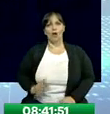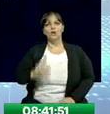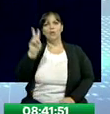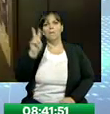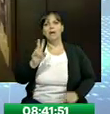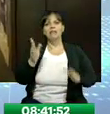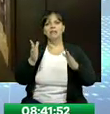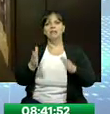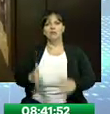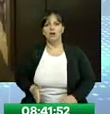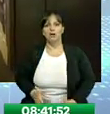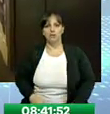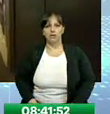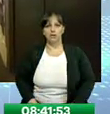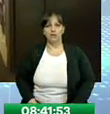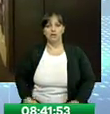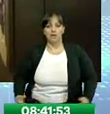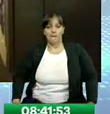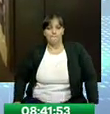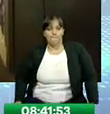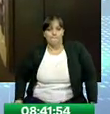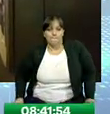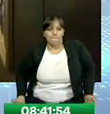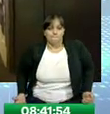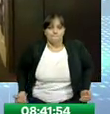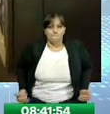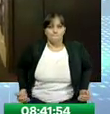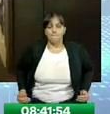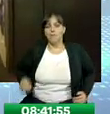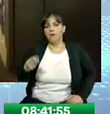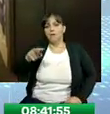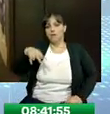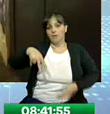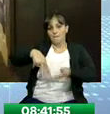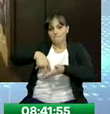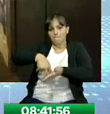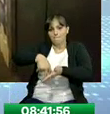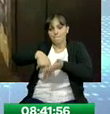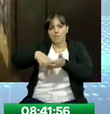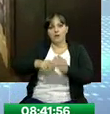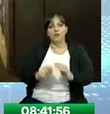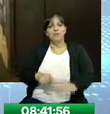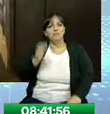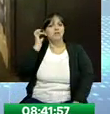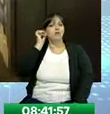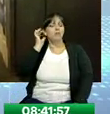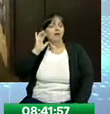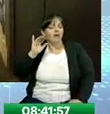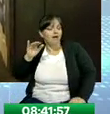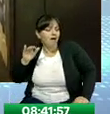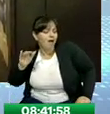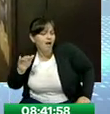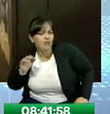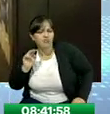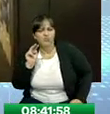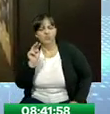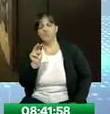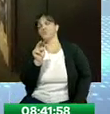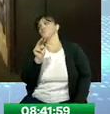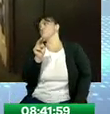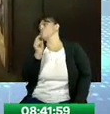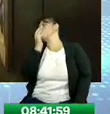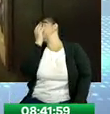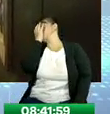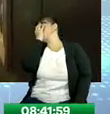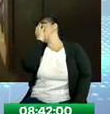malditas con las malditas que donde se agachan donde se agachan ya no queda